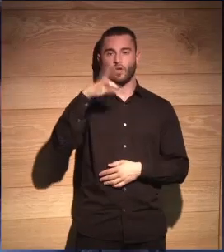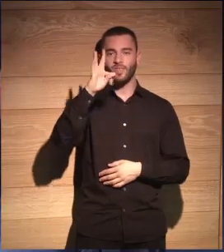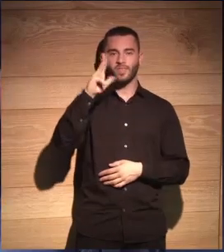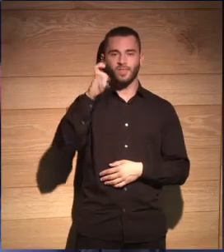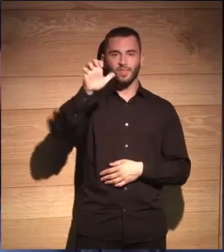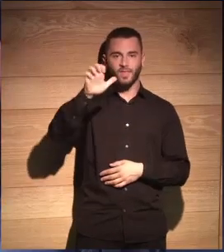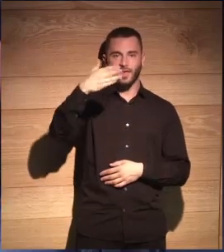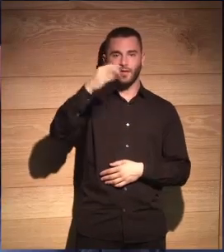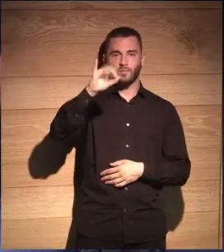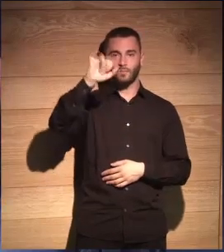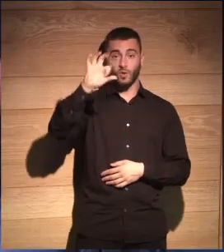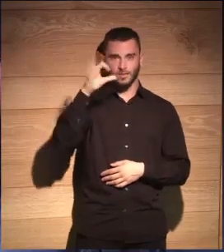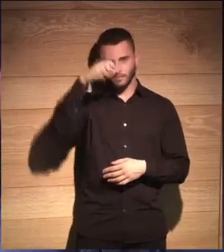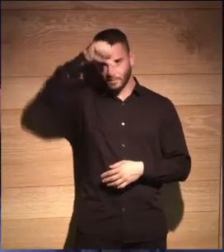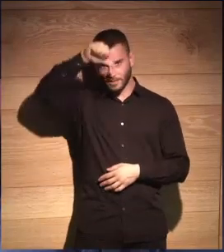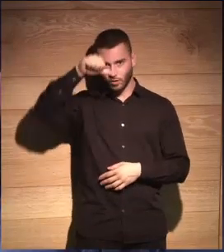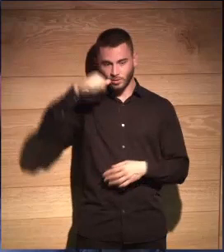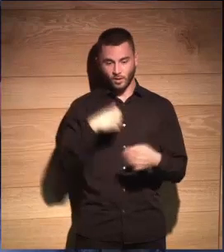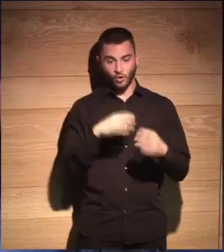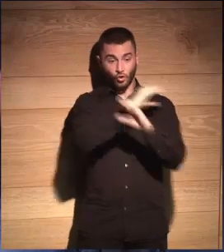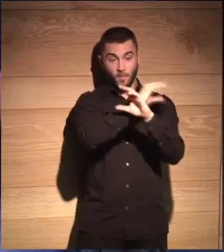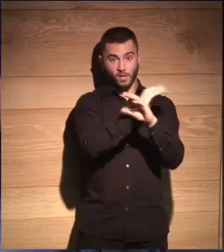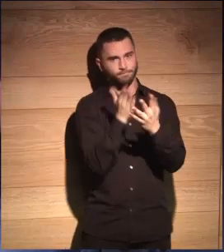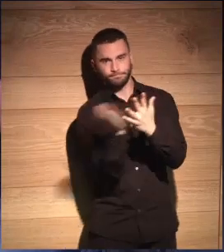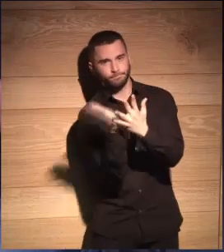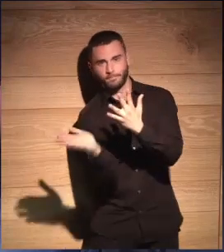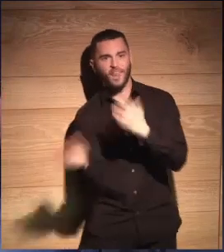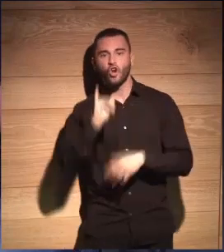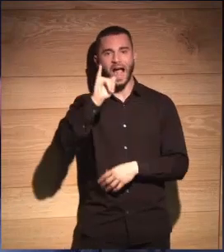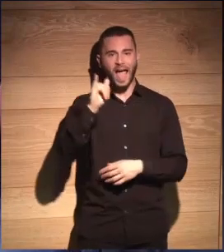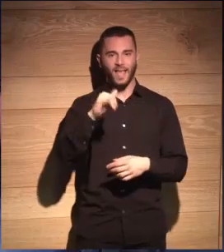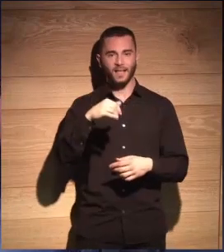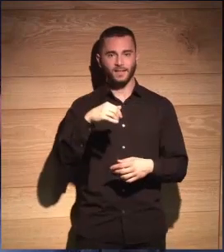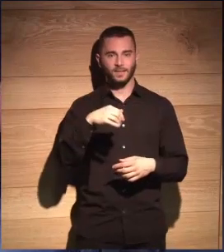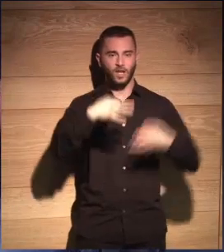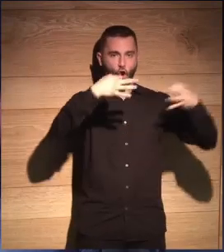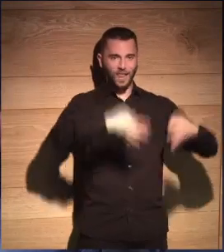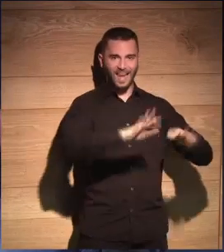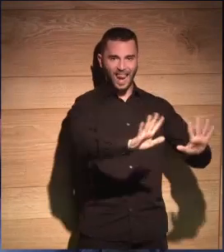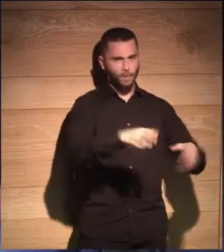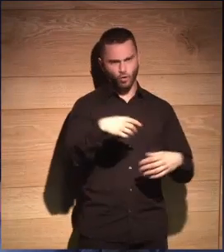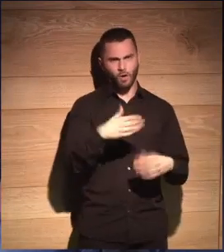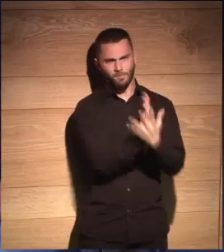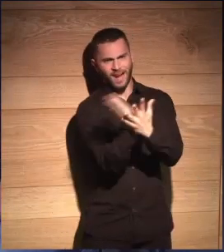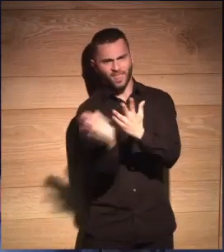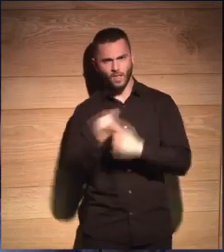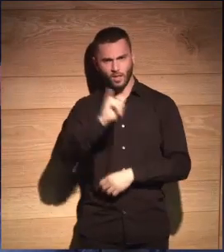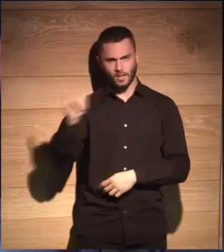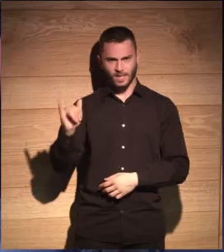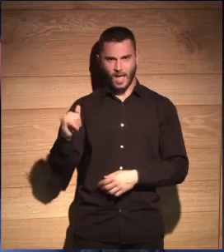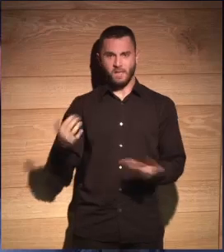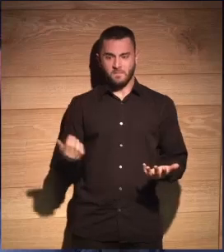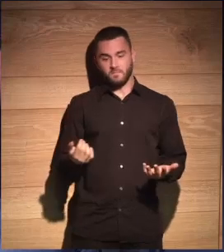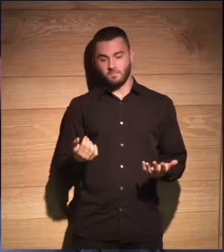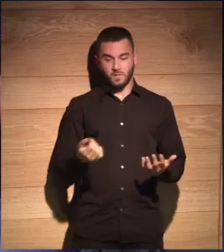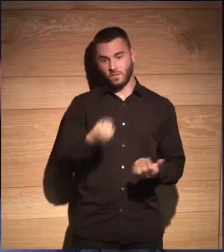mente, hay variaciones del cómic, pero sí que está basado muy fehacientemente en lo que hay escrito. A lo mejor